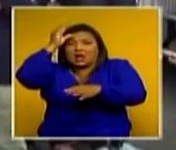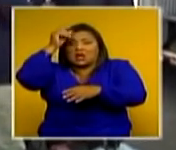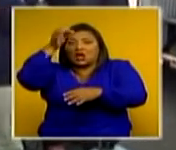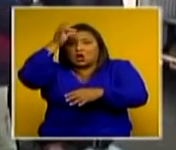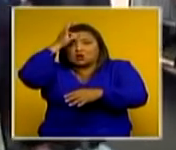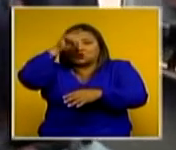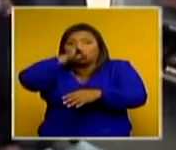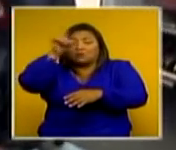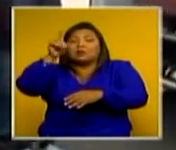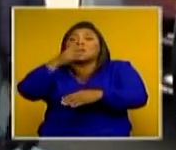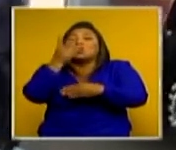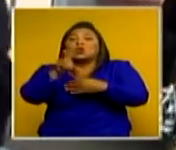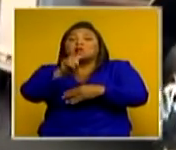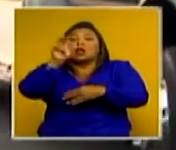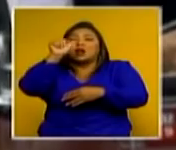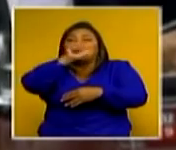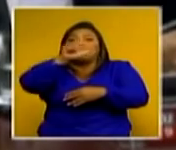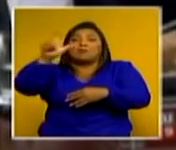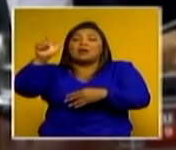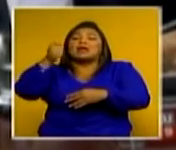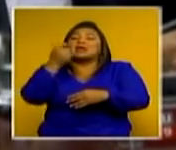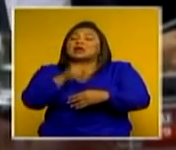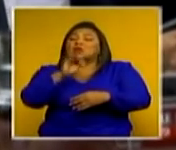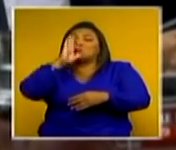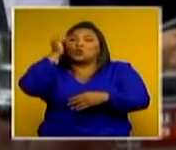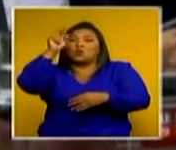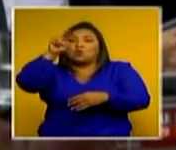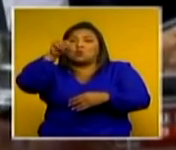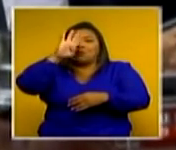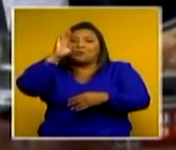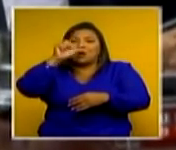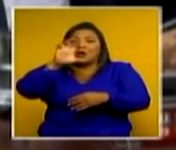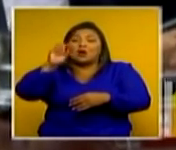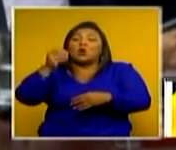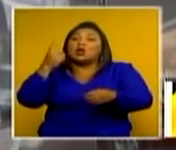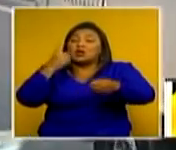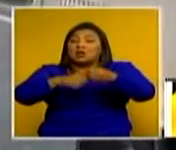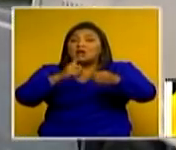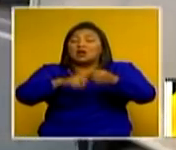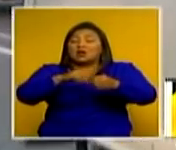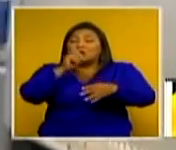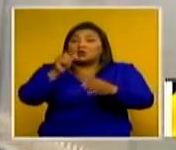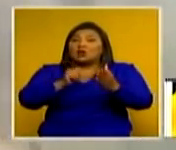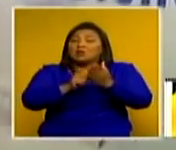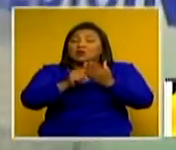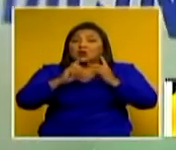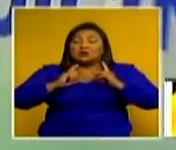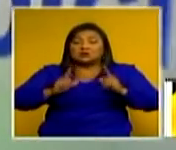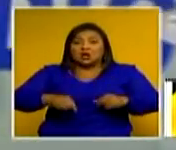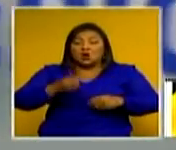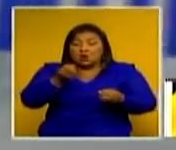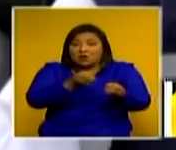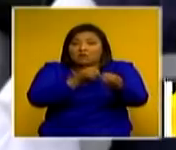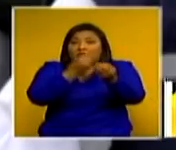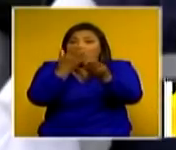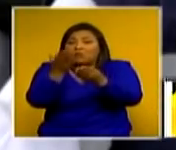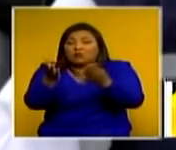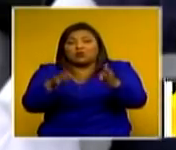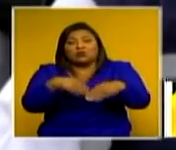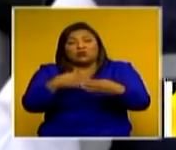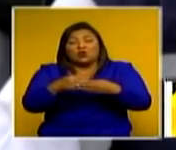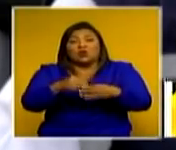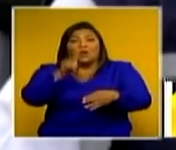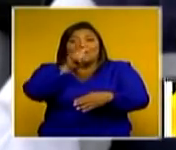ubicados en el valle de tumbaco y en quito carlos durán delegados del ministerio de salud informó sobre su situación médica de los